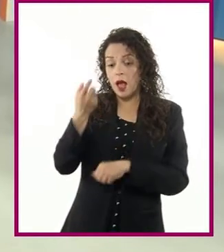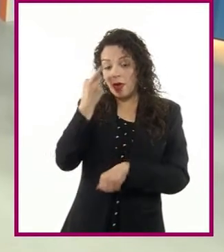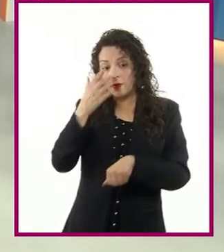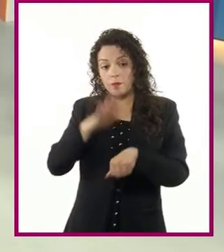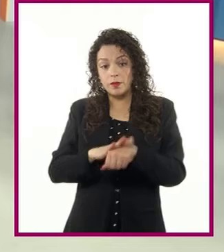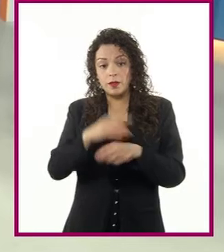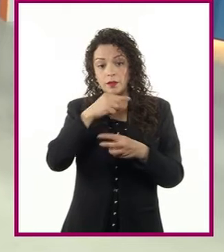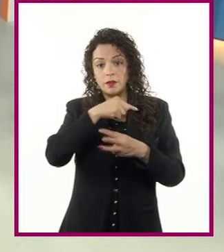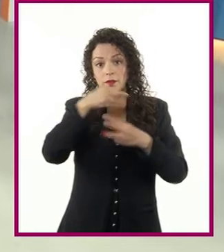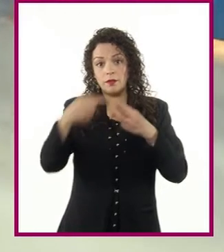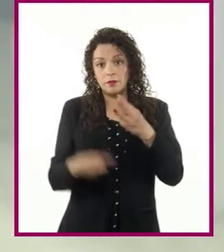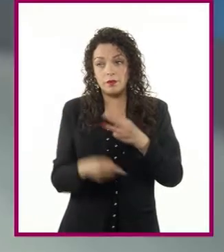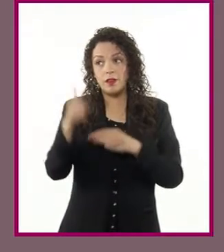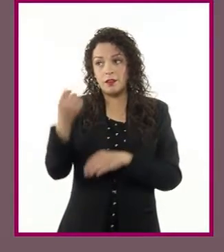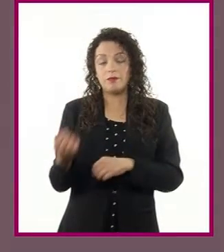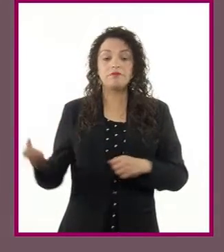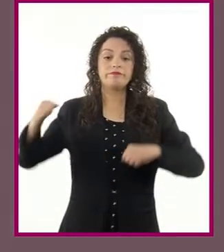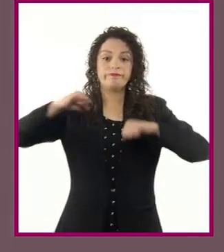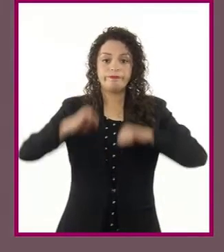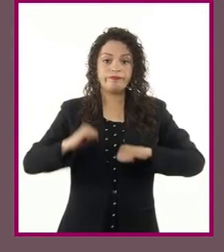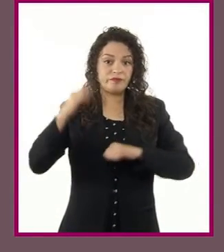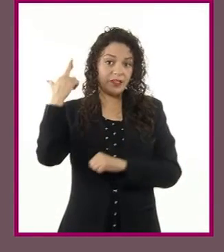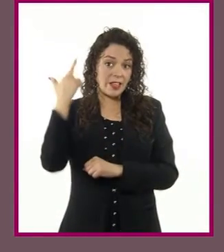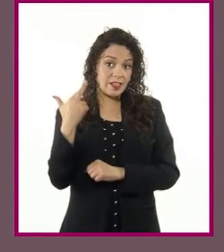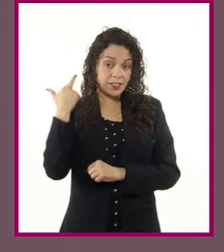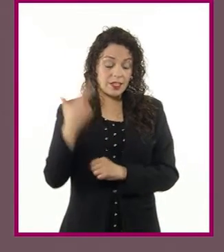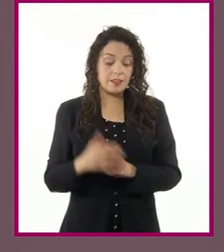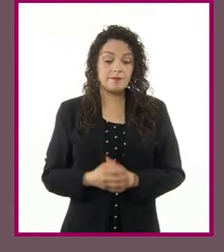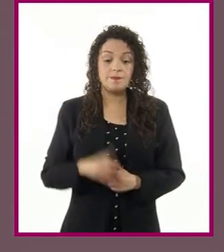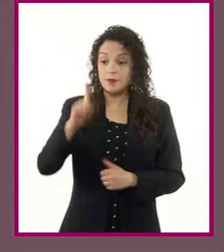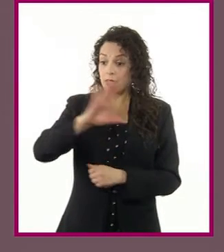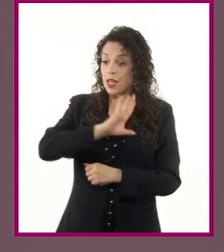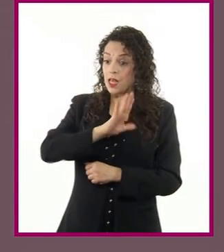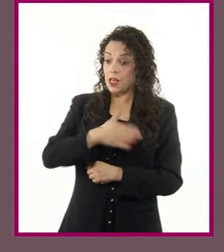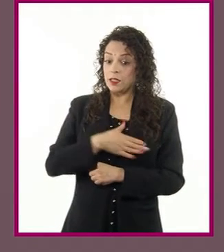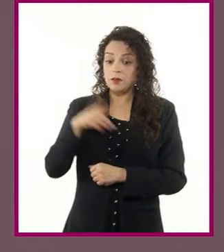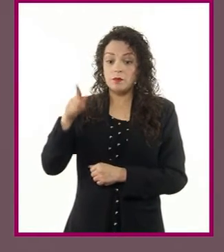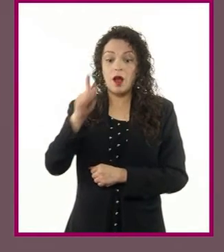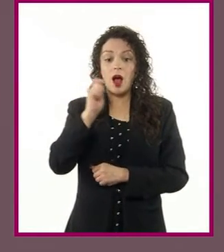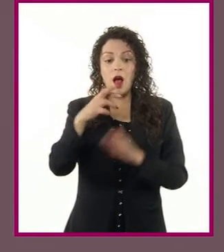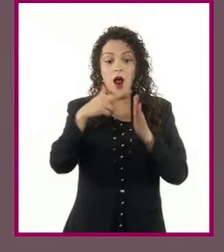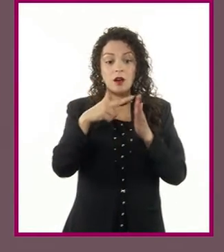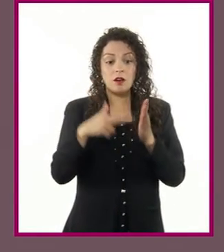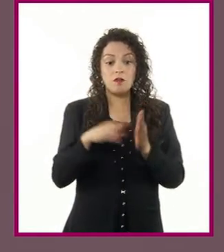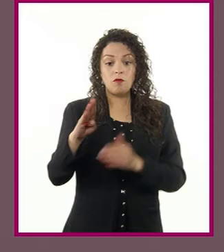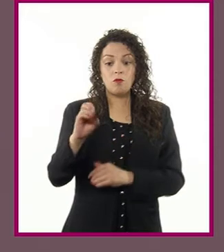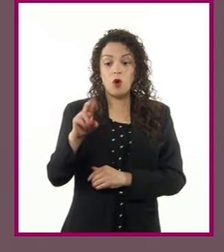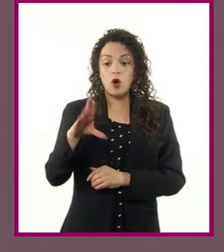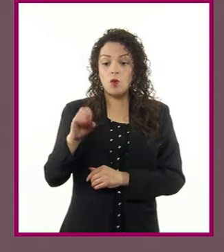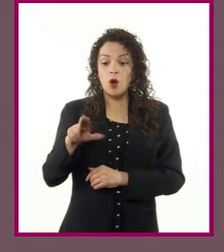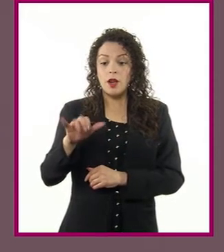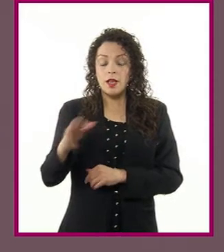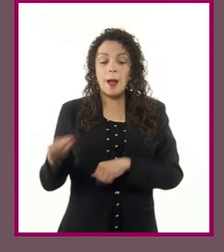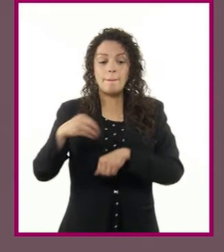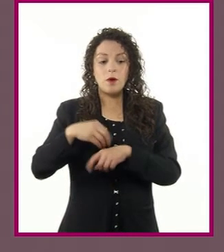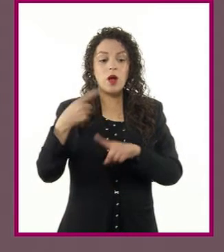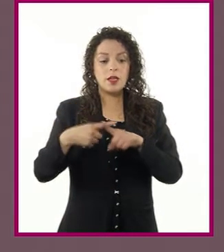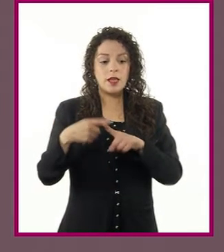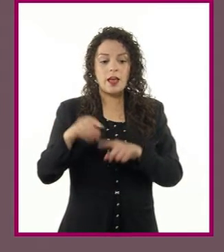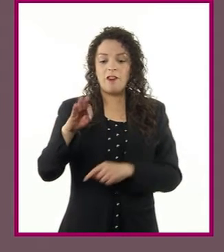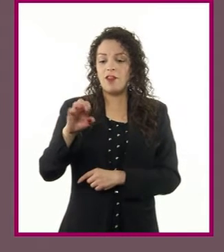administrativo dentro del imperio. Los reyes españoles que implementaron las reformas borbónicas fueron Felipe